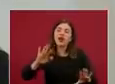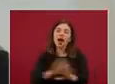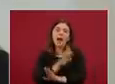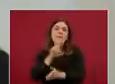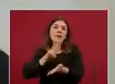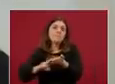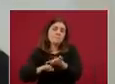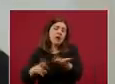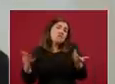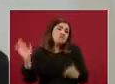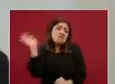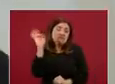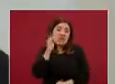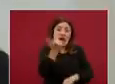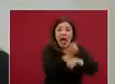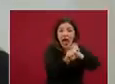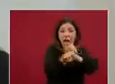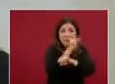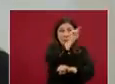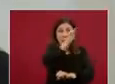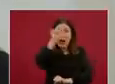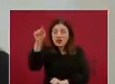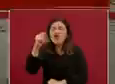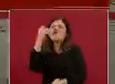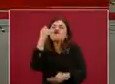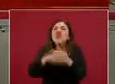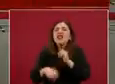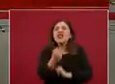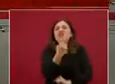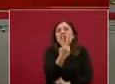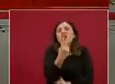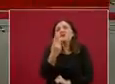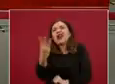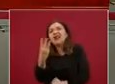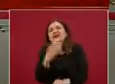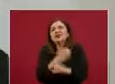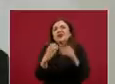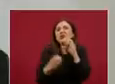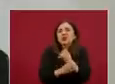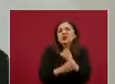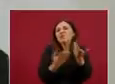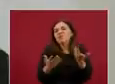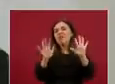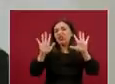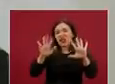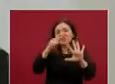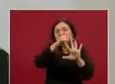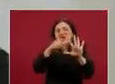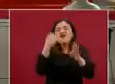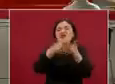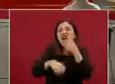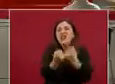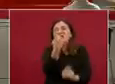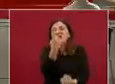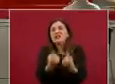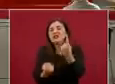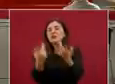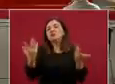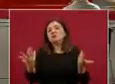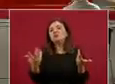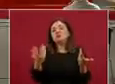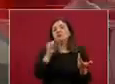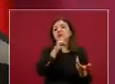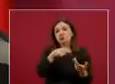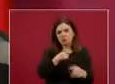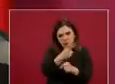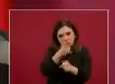muy probable que estas entidades en amarillo les hayan faltado 2 o 3 criterios de estos 10 indicadores, pero pues lógicamente también